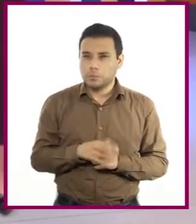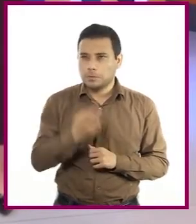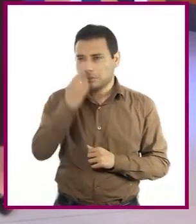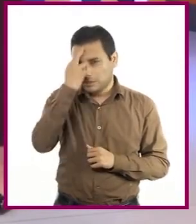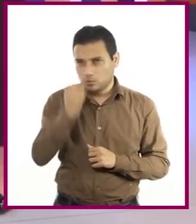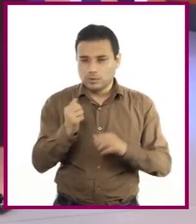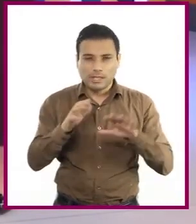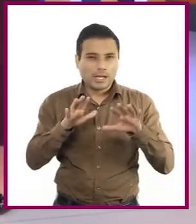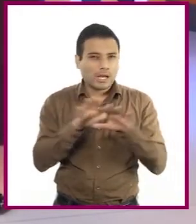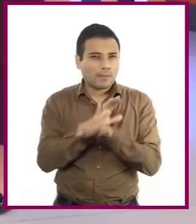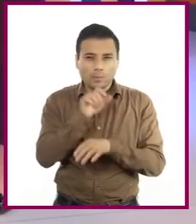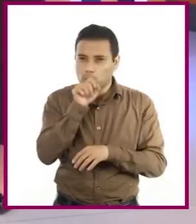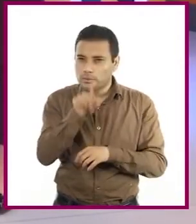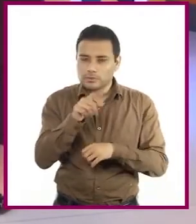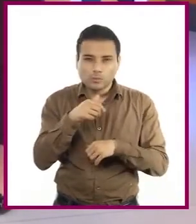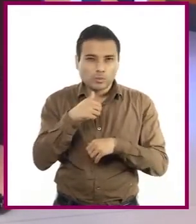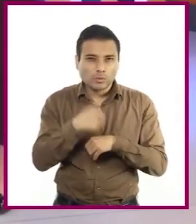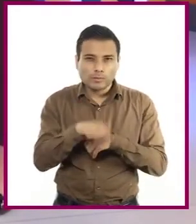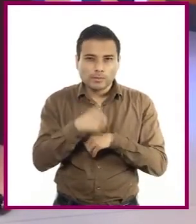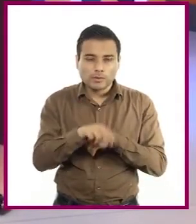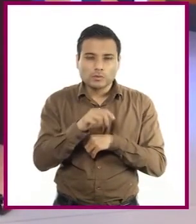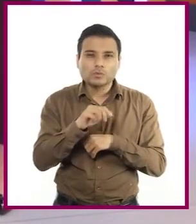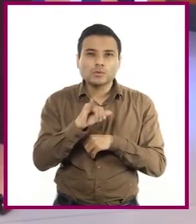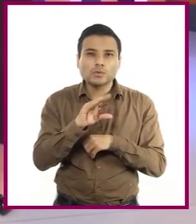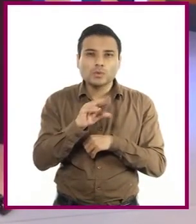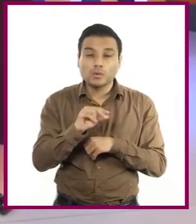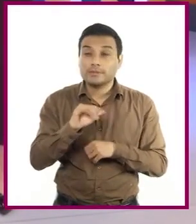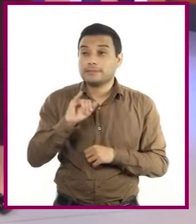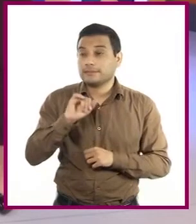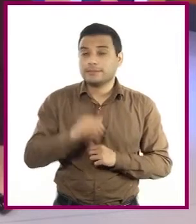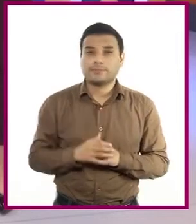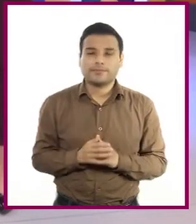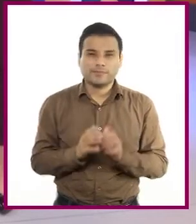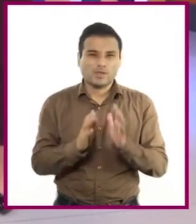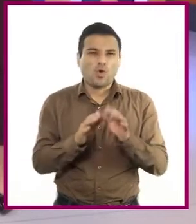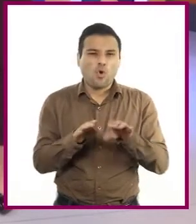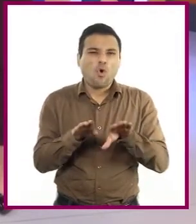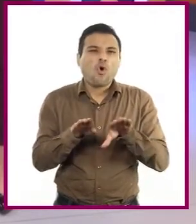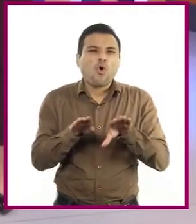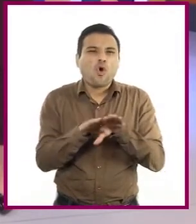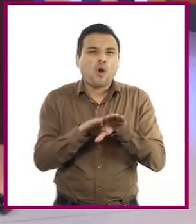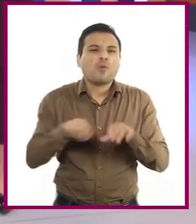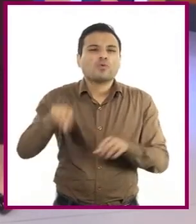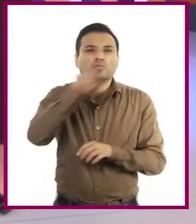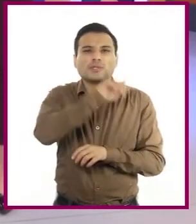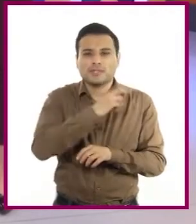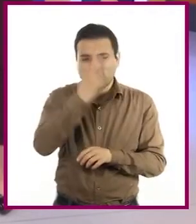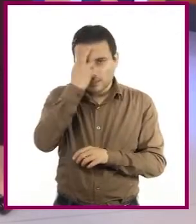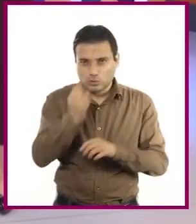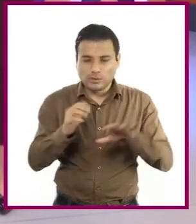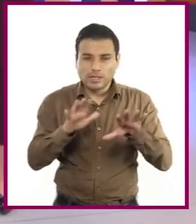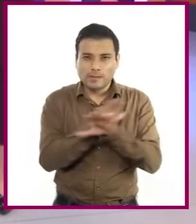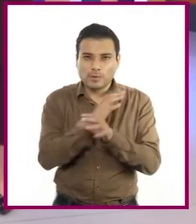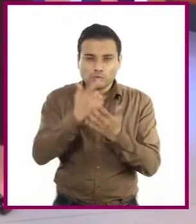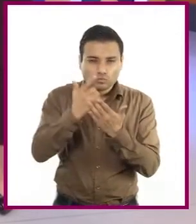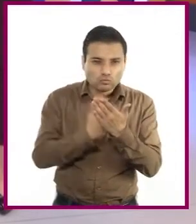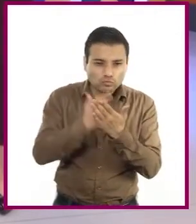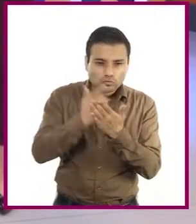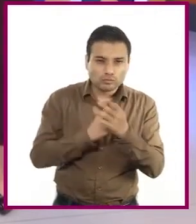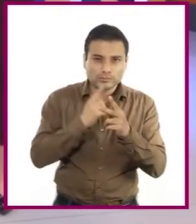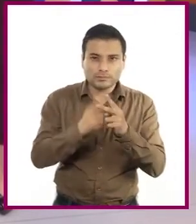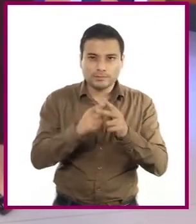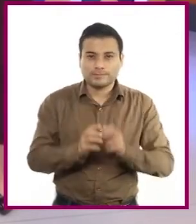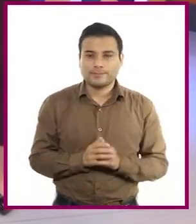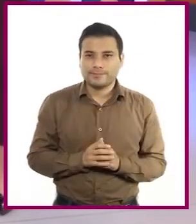coordenadas de la recta, ¿verdad? Así es. ¿Cómo calcularían la razón de cambio entre las coordenadas B y C?